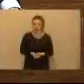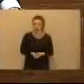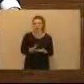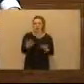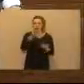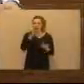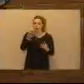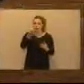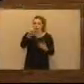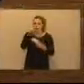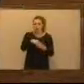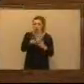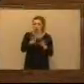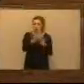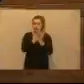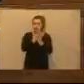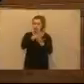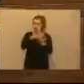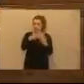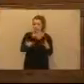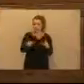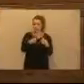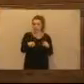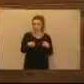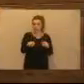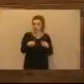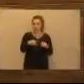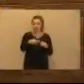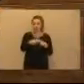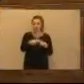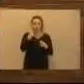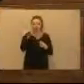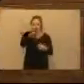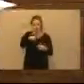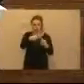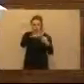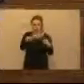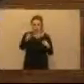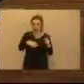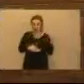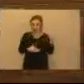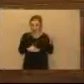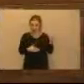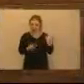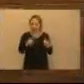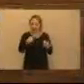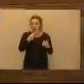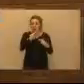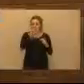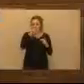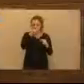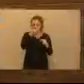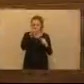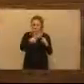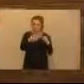introducción en los estudios de conservatorio de instrumentos tradicionales, música y baile, yo diferenciaría, como usted ya ha